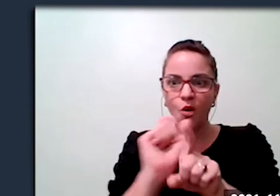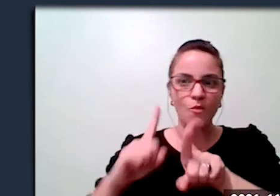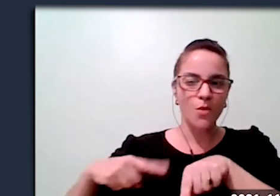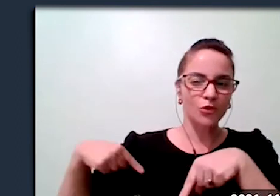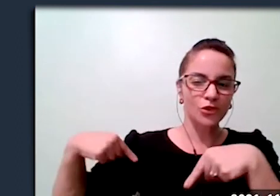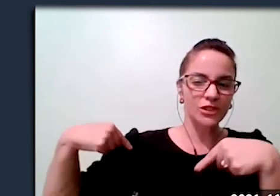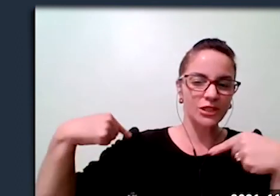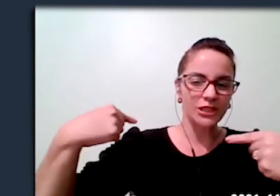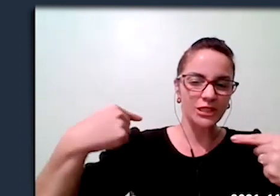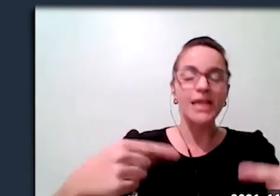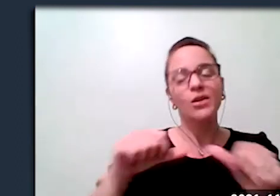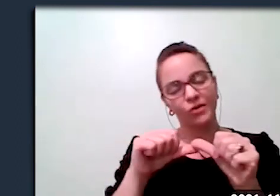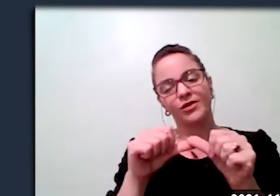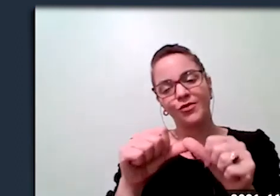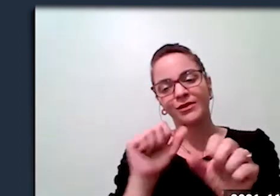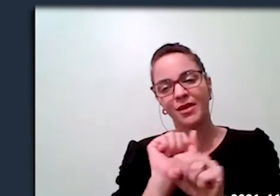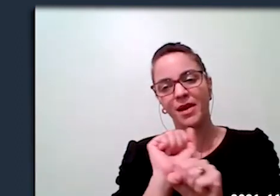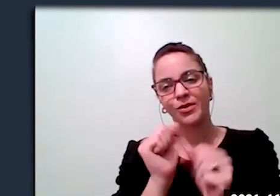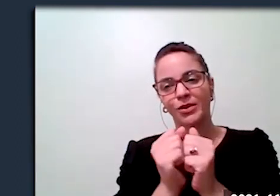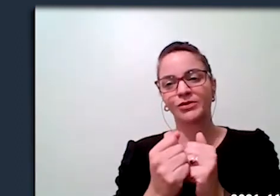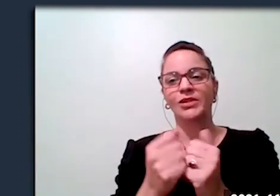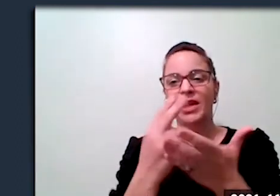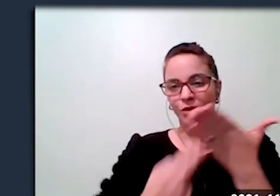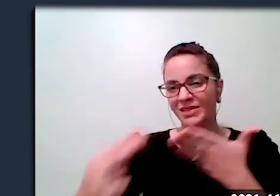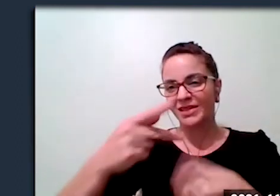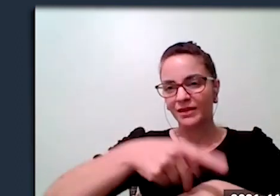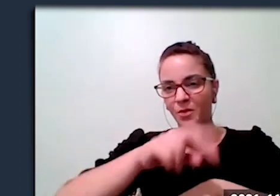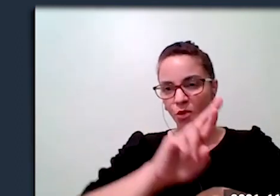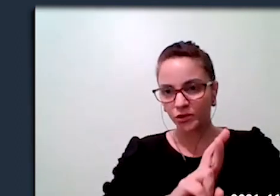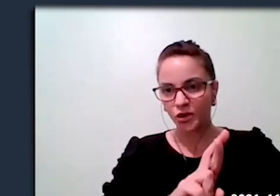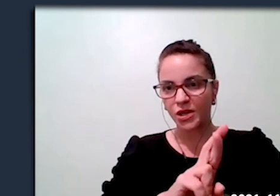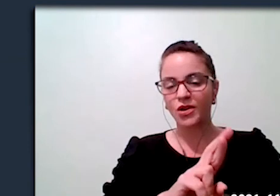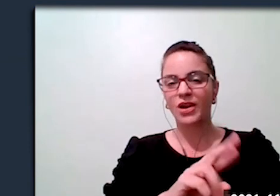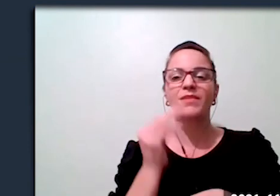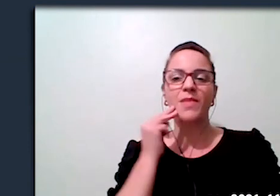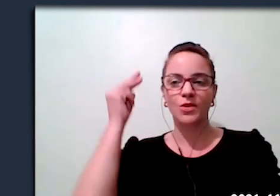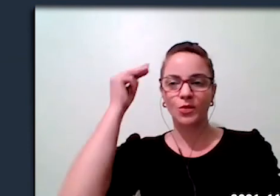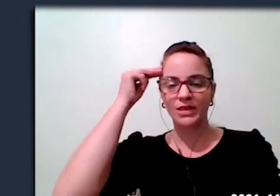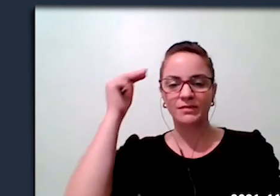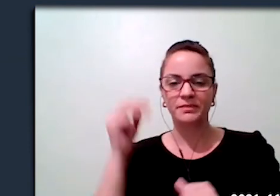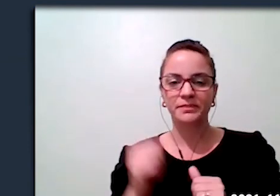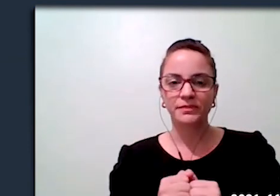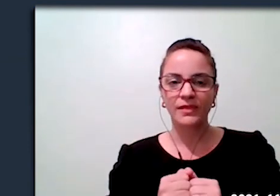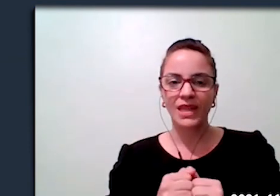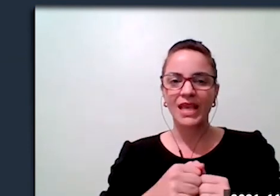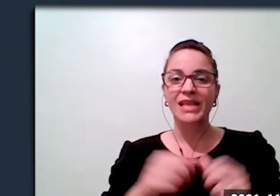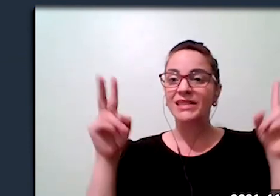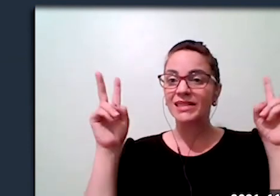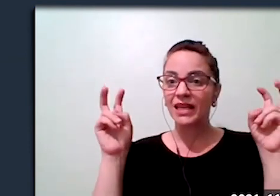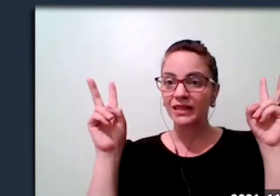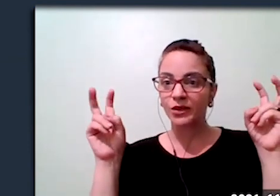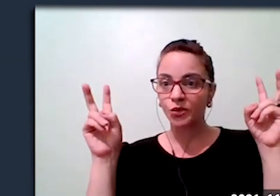todavía sigue colaborando con la Universidad de Puerto Rico en Mayagüez. Se titula